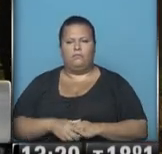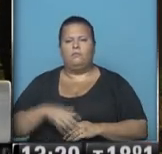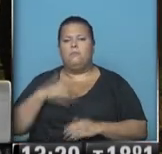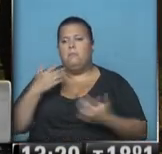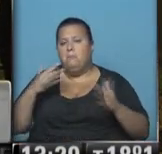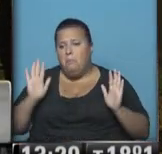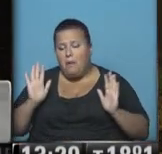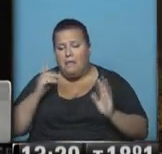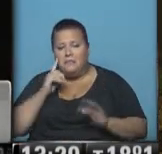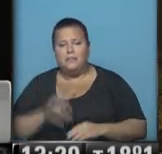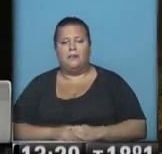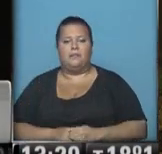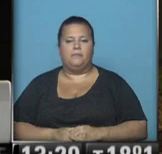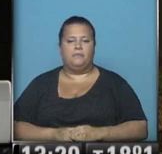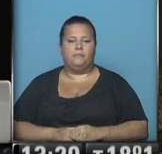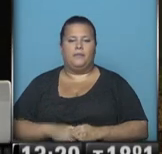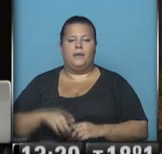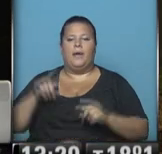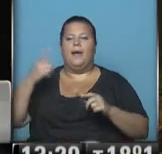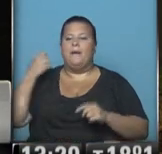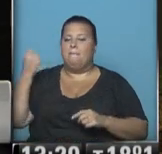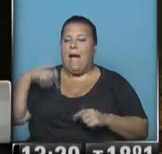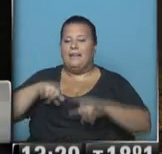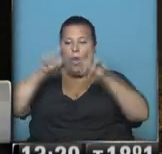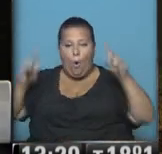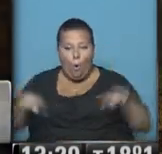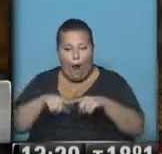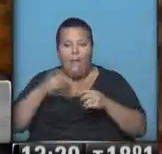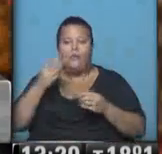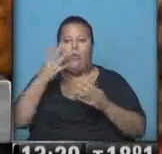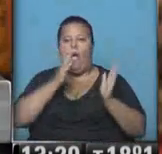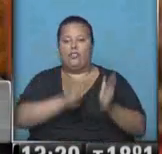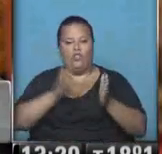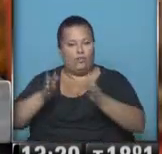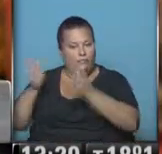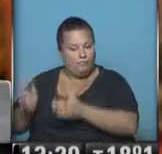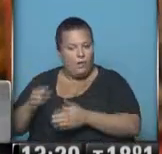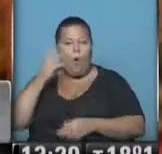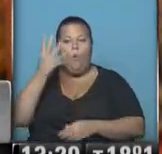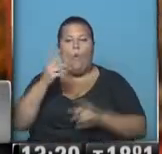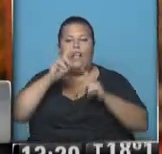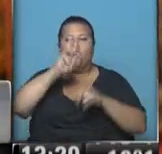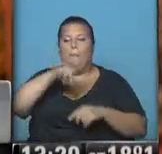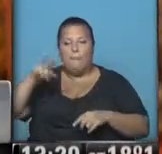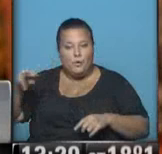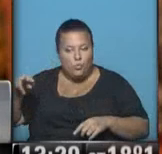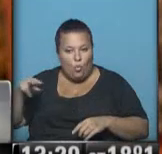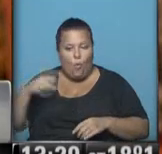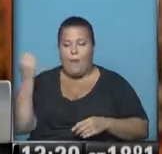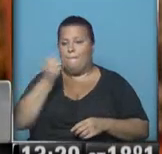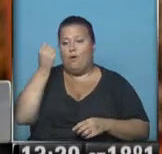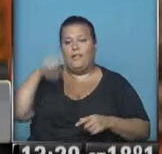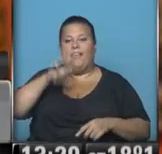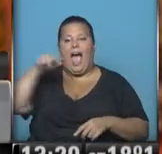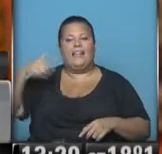Puede ser, ¿eh? La Patria Cuadros es un programa de 4 capítulos, de 4 obras, digamos, emblemáticas